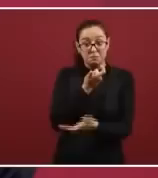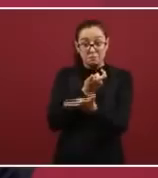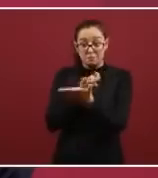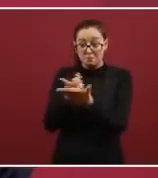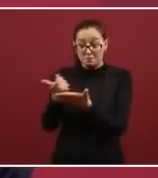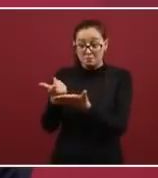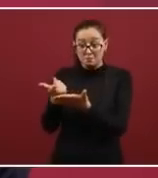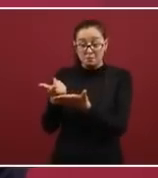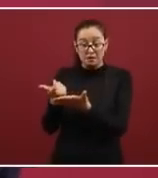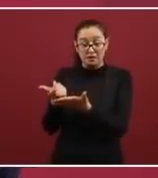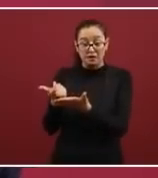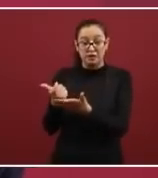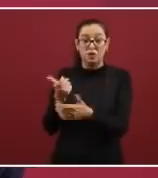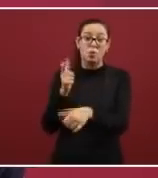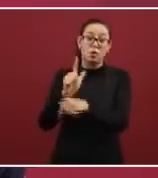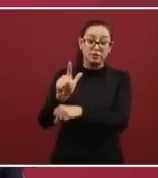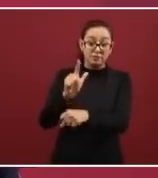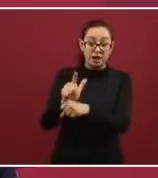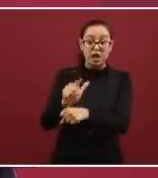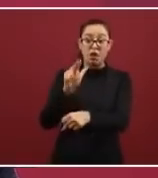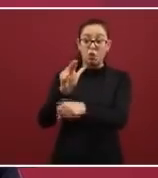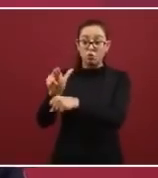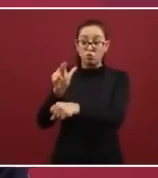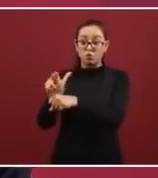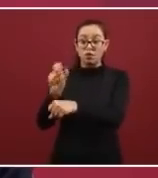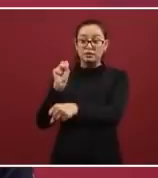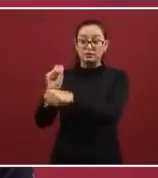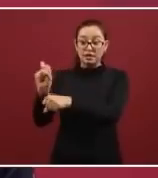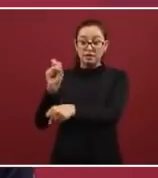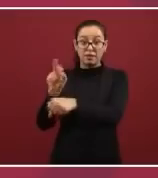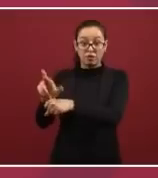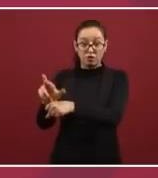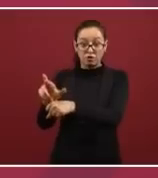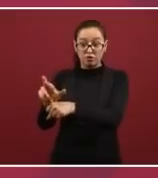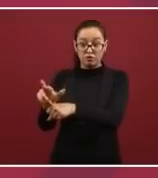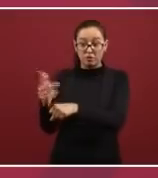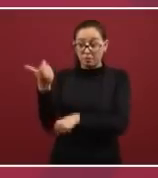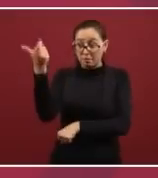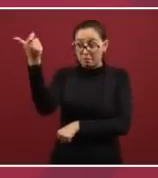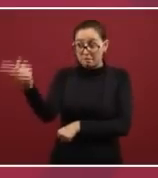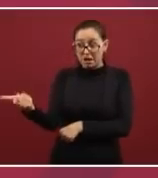en Honduras y en El Salvador que en México.